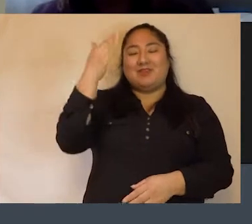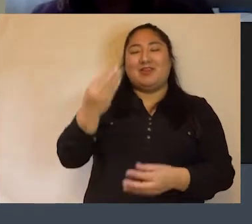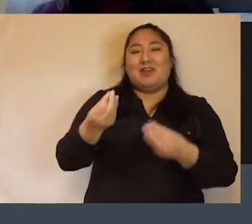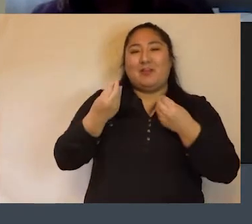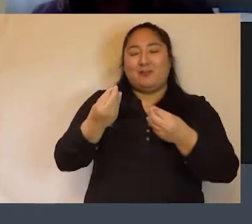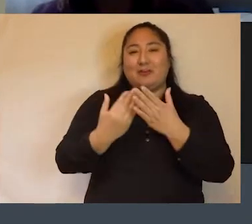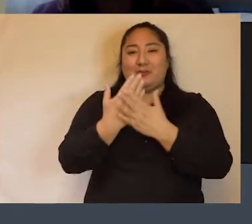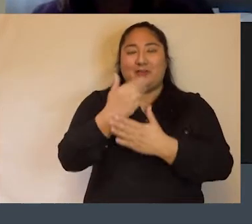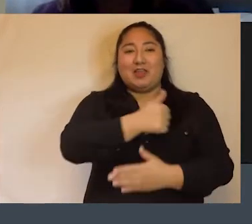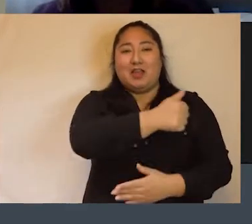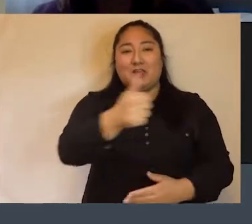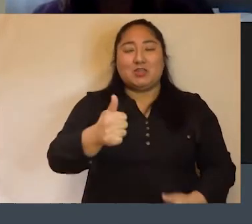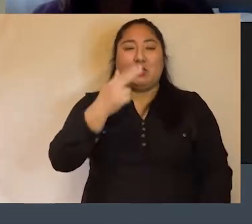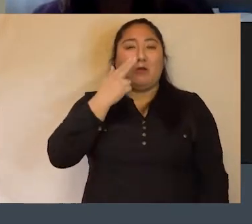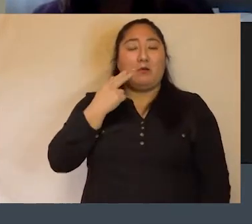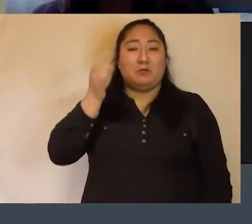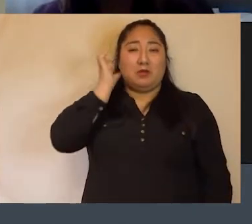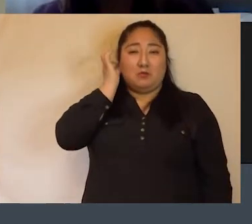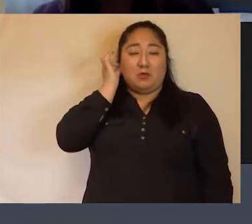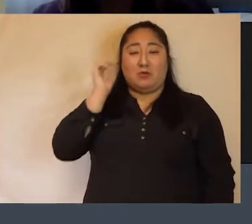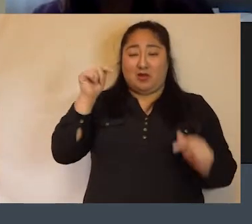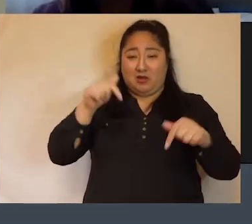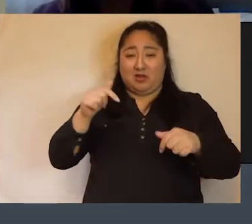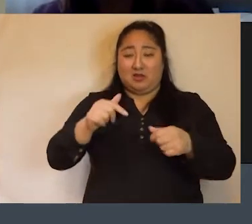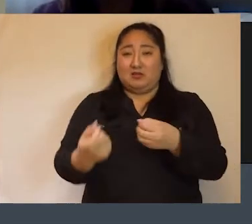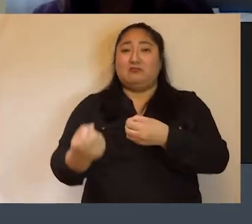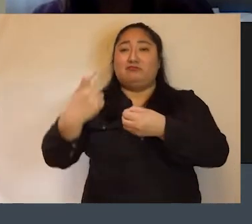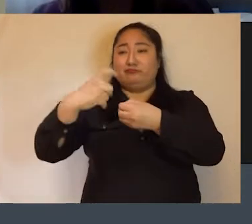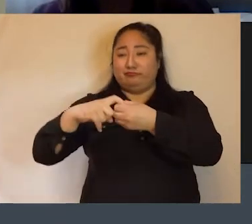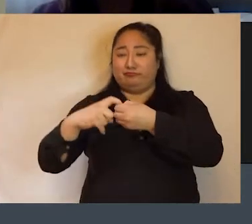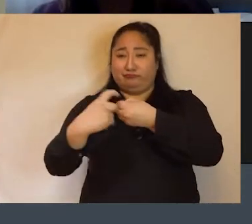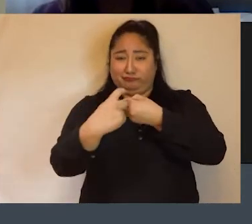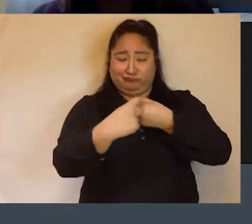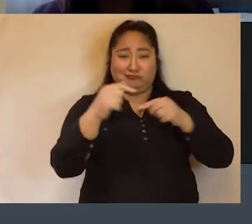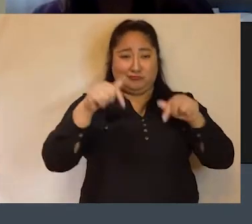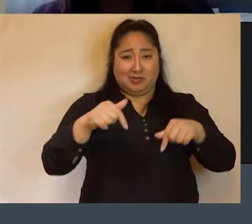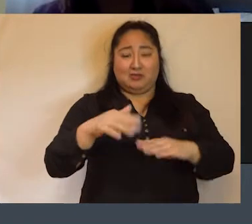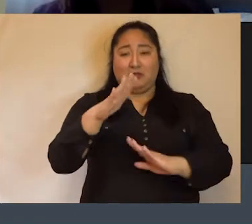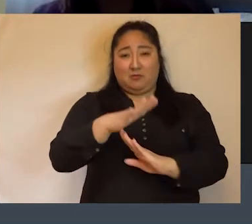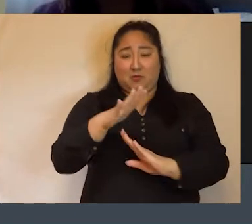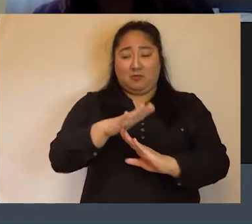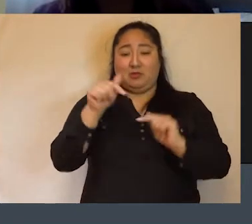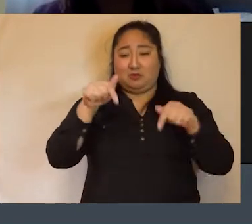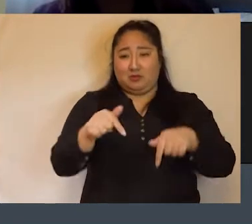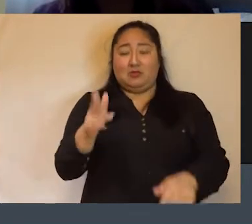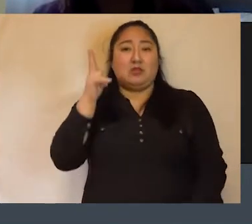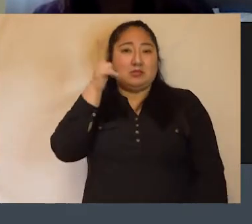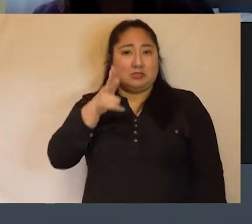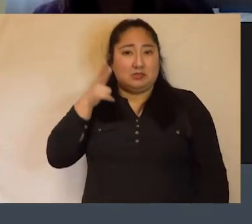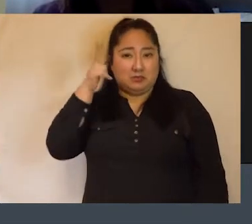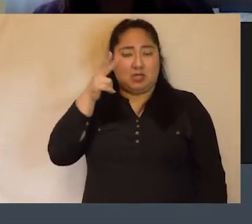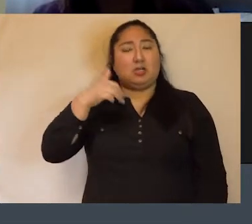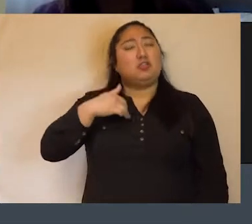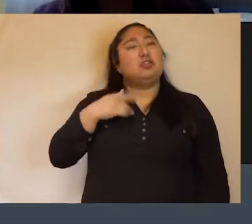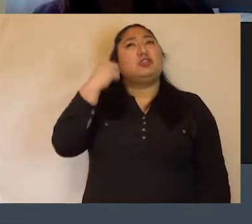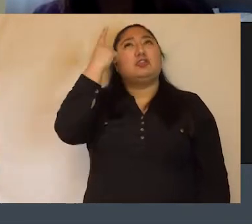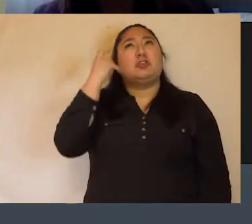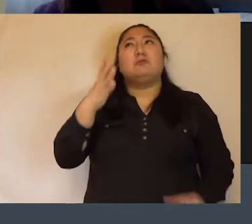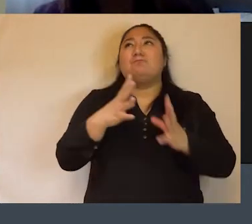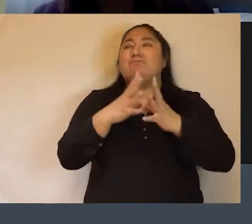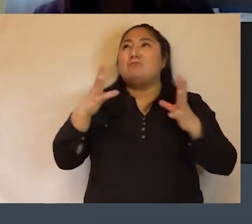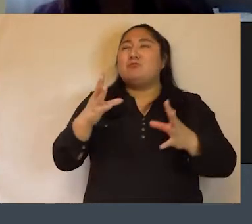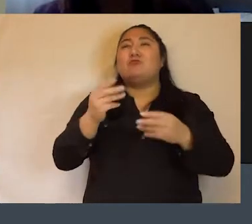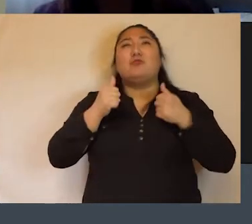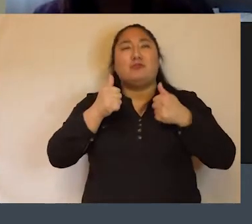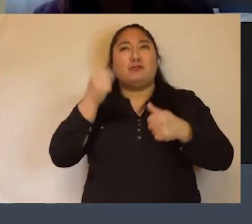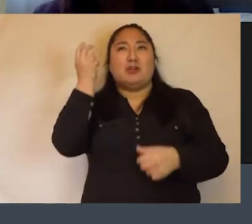Hola, muy buenos días a todas y a todos los que están conectados en este momento, en este seminario, que